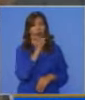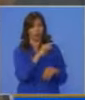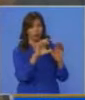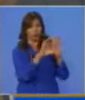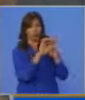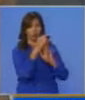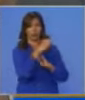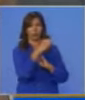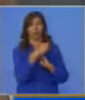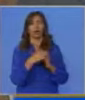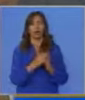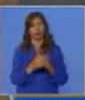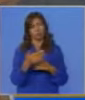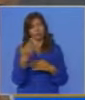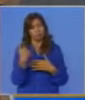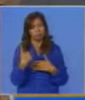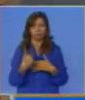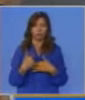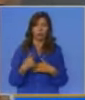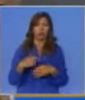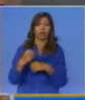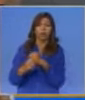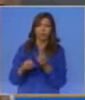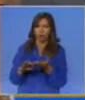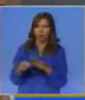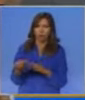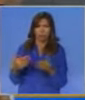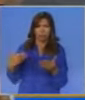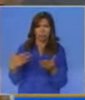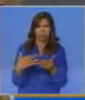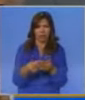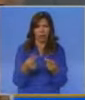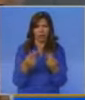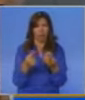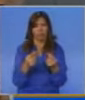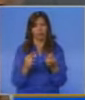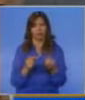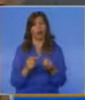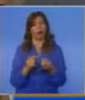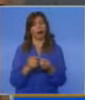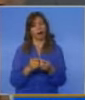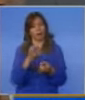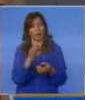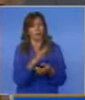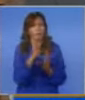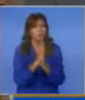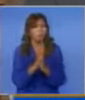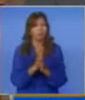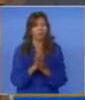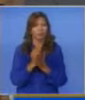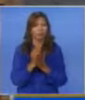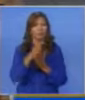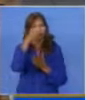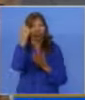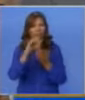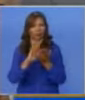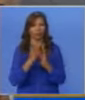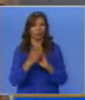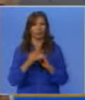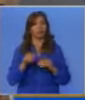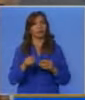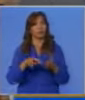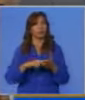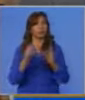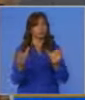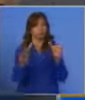de canonización récord. Así el Papa polaco que revolucionó a la Iglesia Católica para alegría de sus fieles tendrá un lugar en